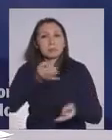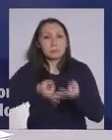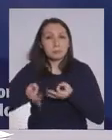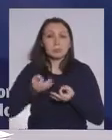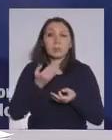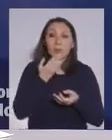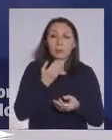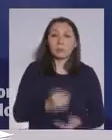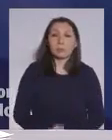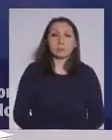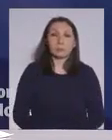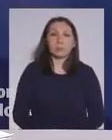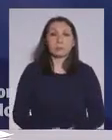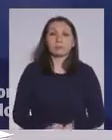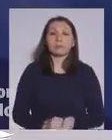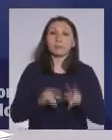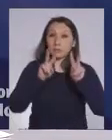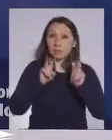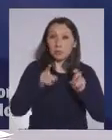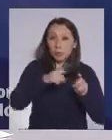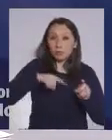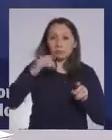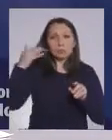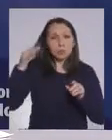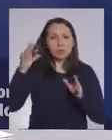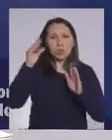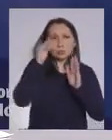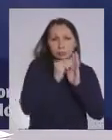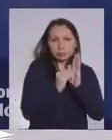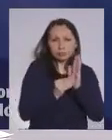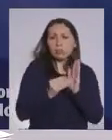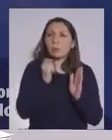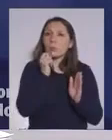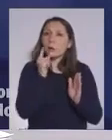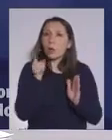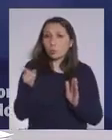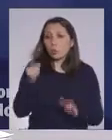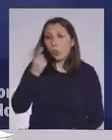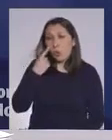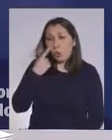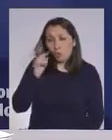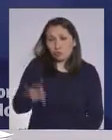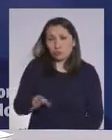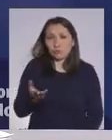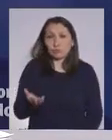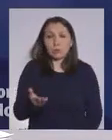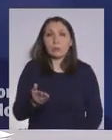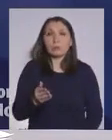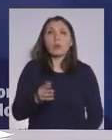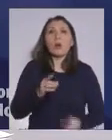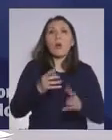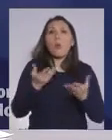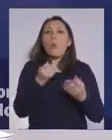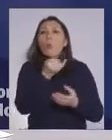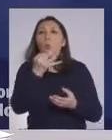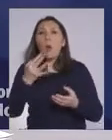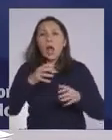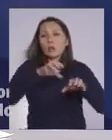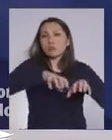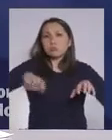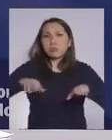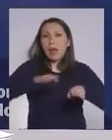y los ítems que nosotros tomamos en cuenta generalmente son lo que usted conoce la ocupación regional la ocupación